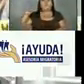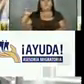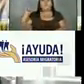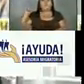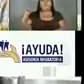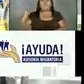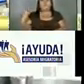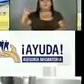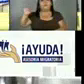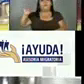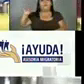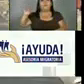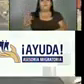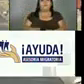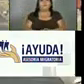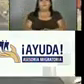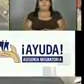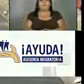Hechos, Jennifer Flores.